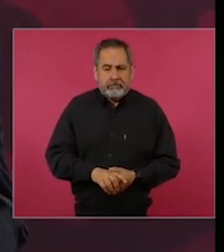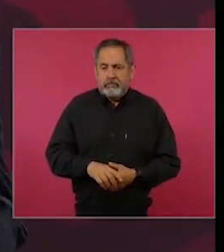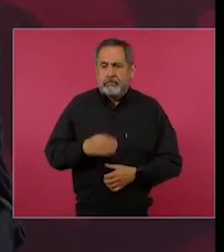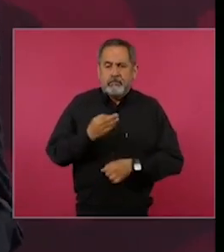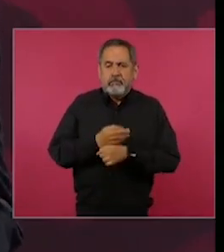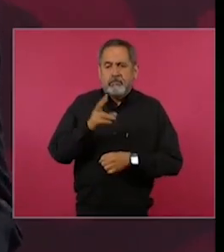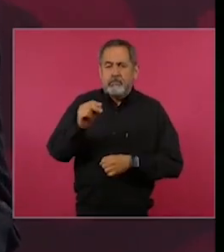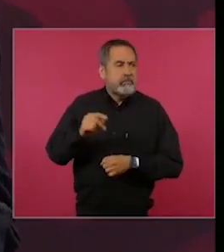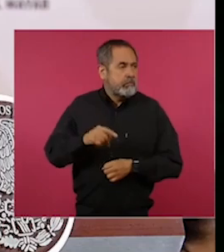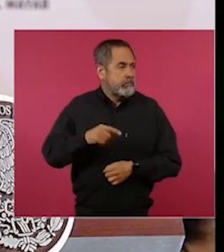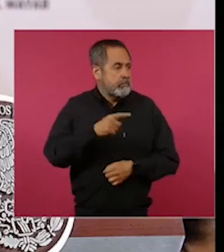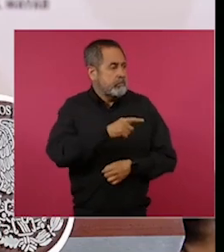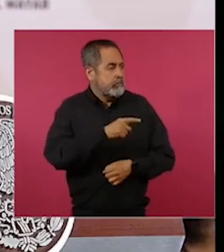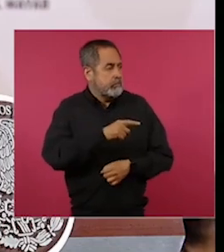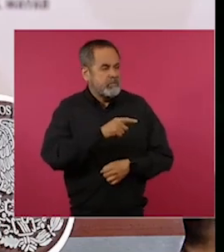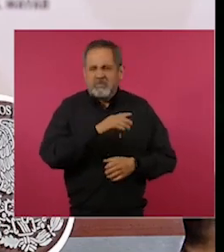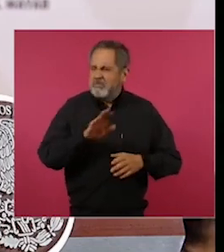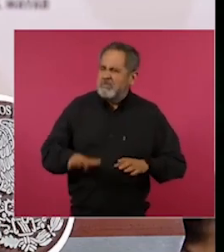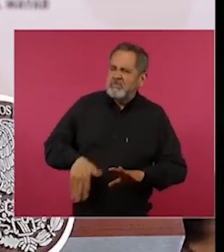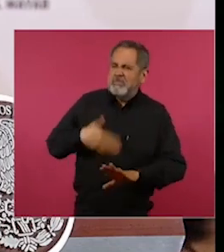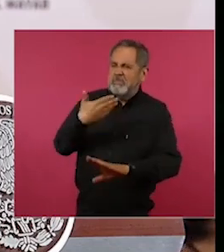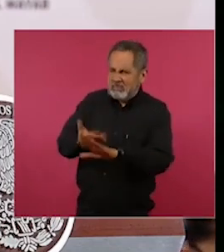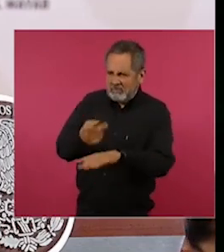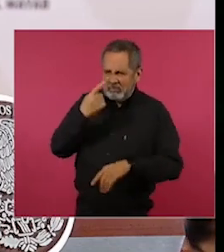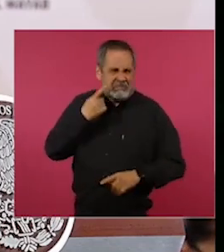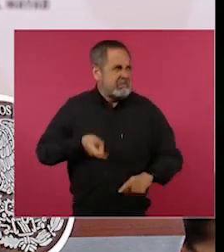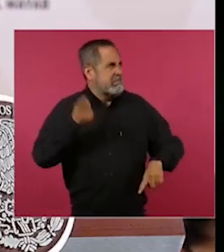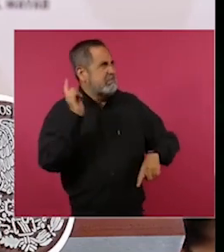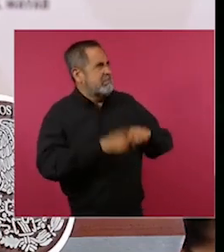perjudicar al pueblo, para